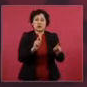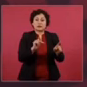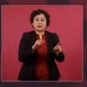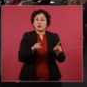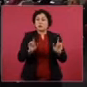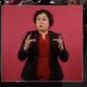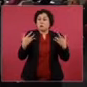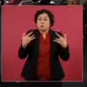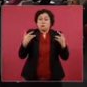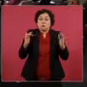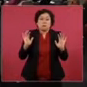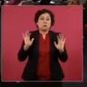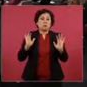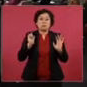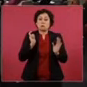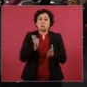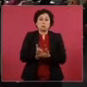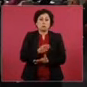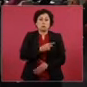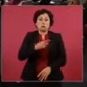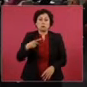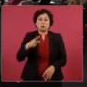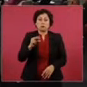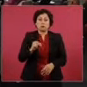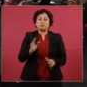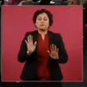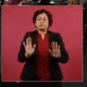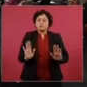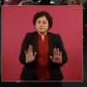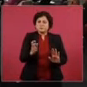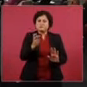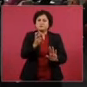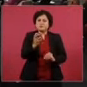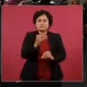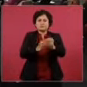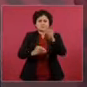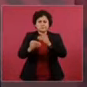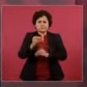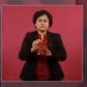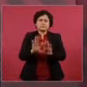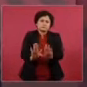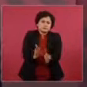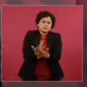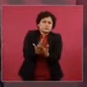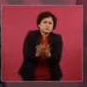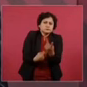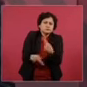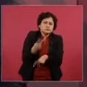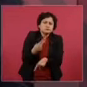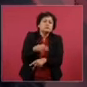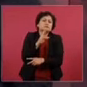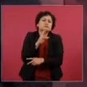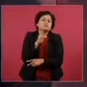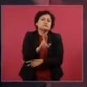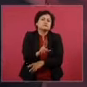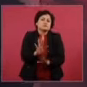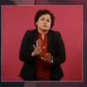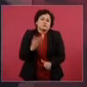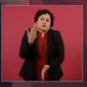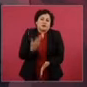Pero hay que esperarnos a que eso resuelva y nos faltan 6 meses para que